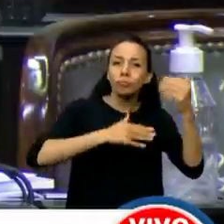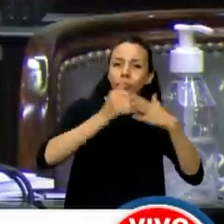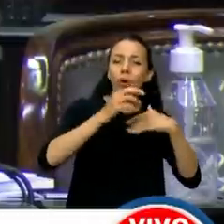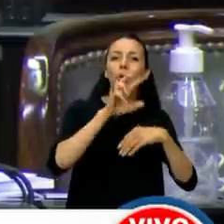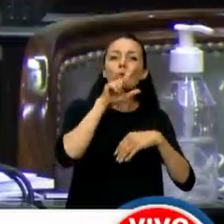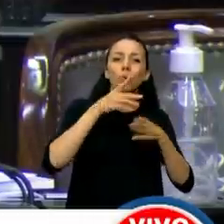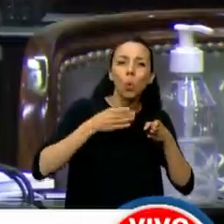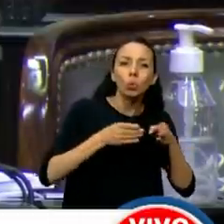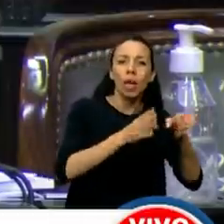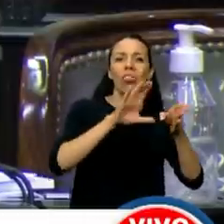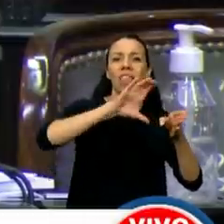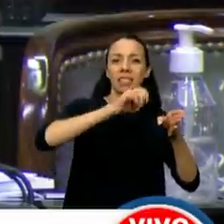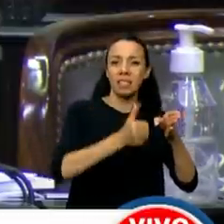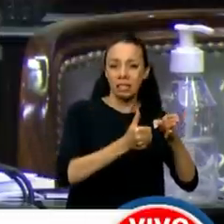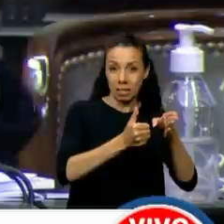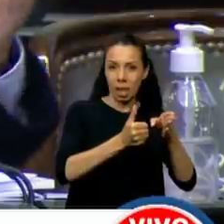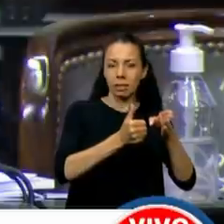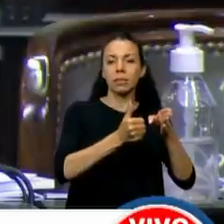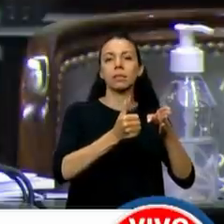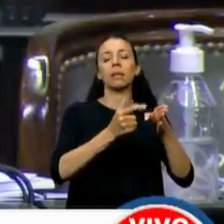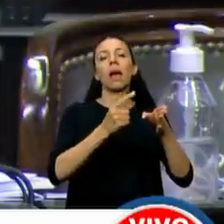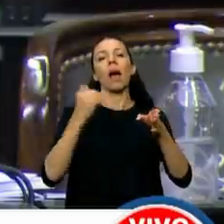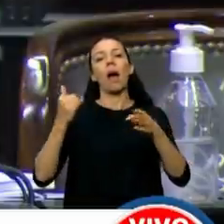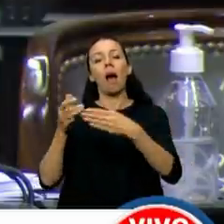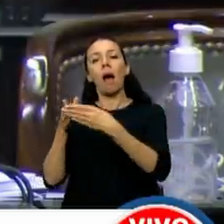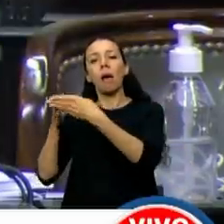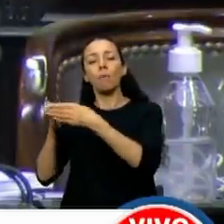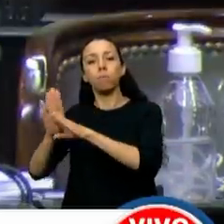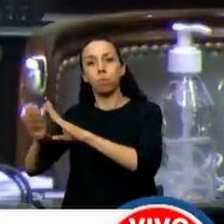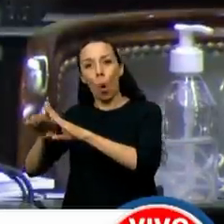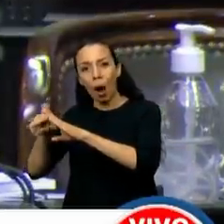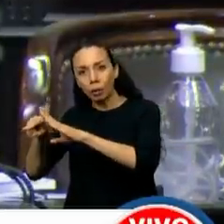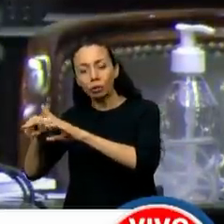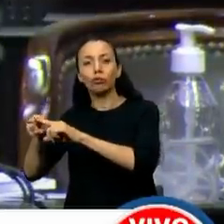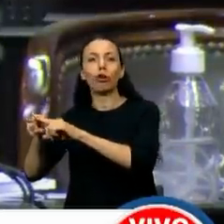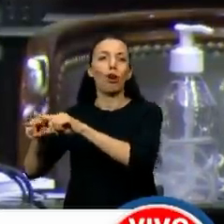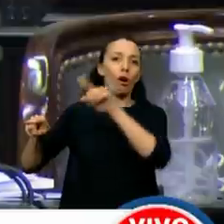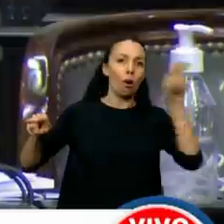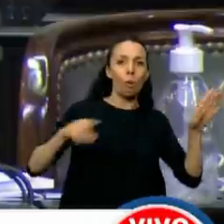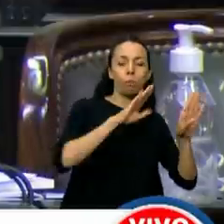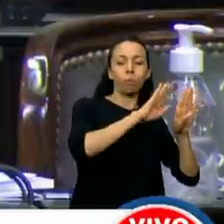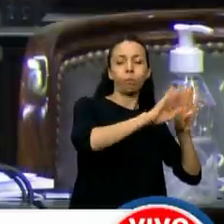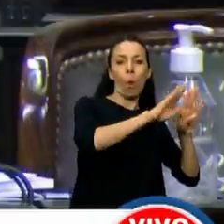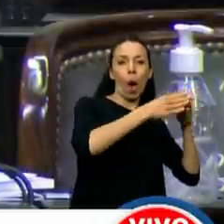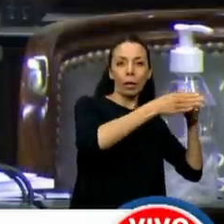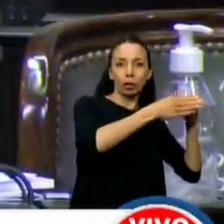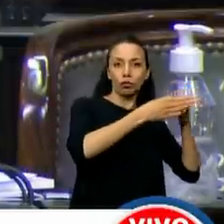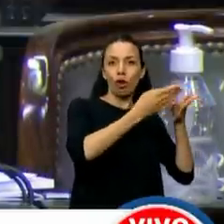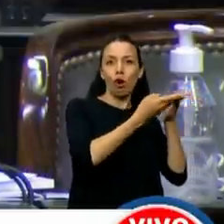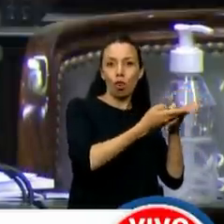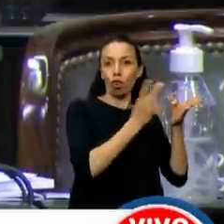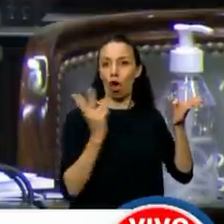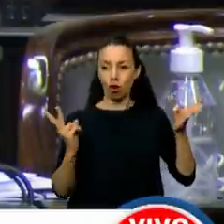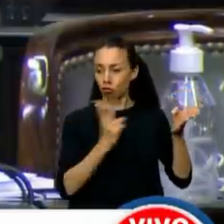del mercosur que une los puertos del atlántico con el pacífico a través de la ruta 16 que comienza en la